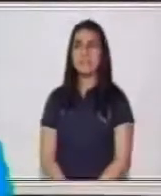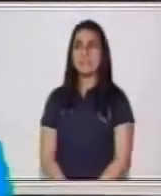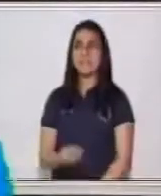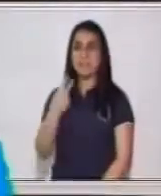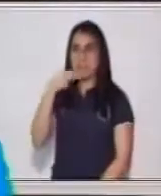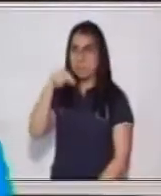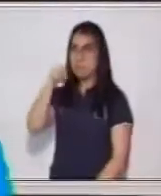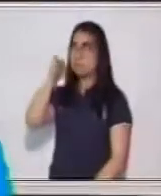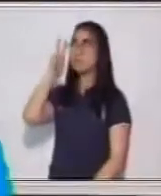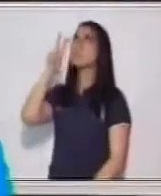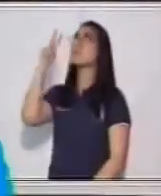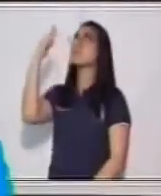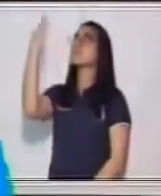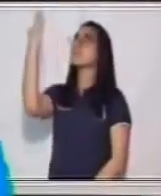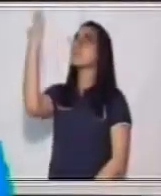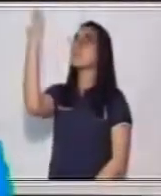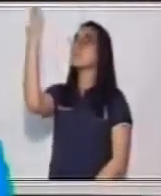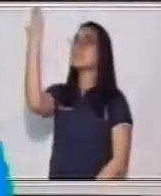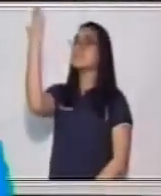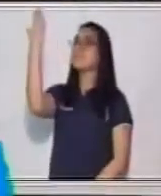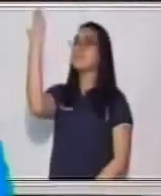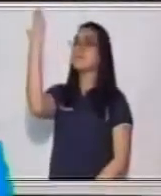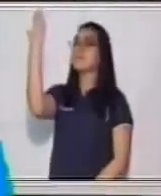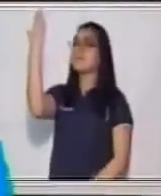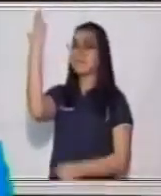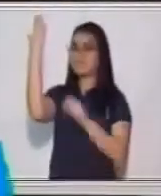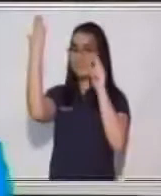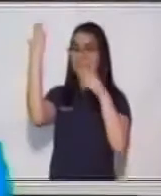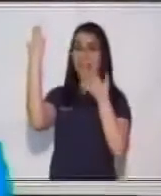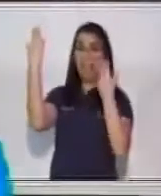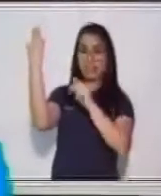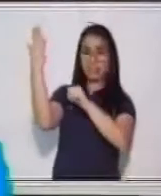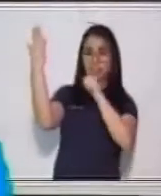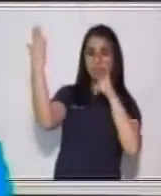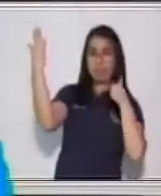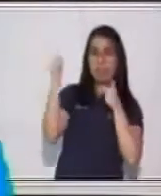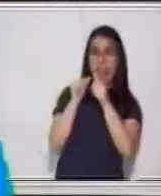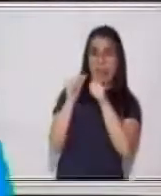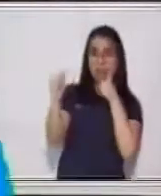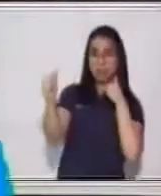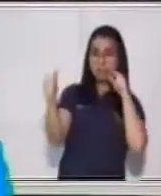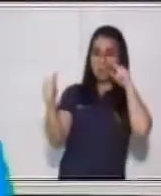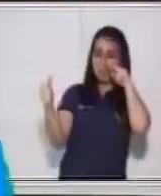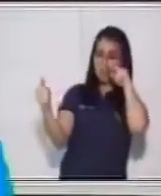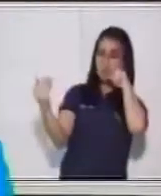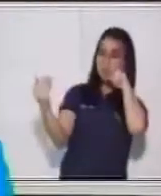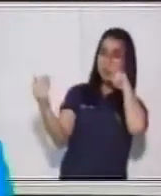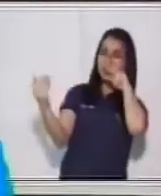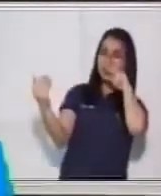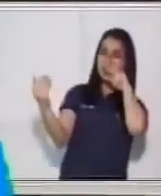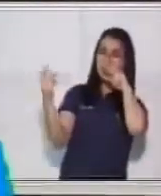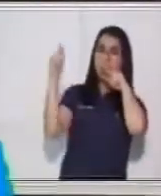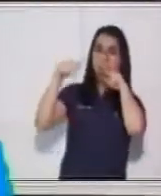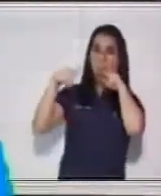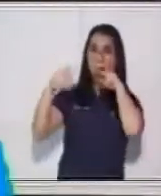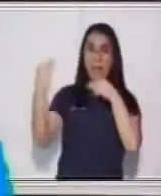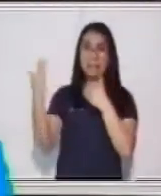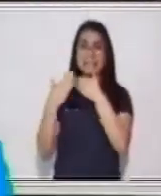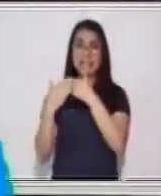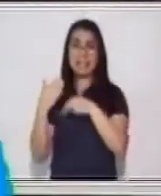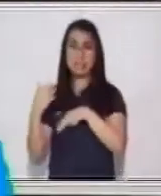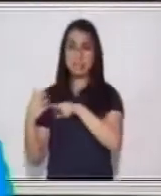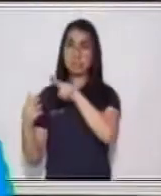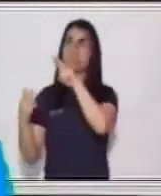La pregunta es, calculemos la altura de la ceiba. No es pregunta,